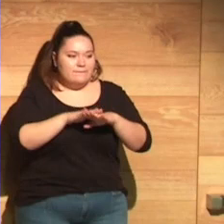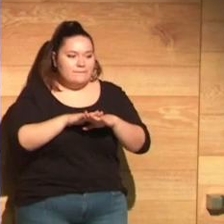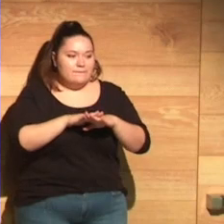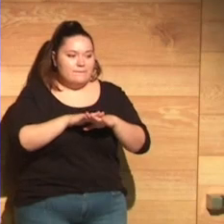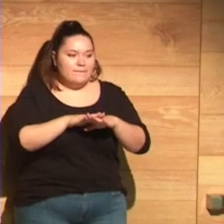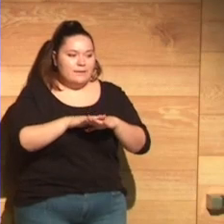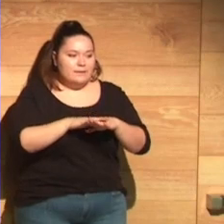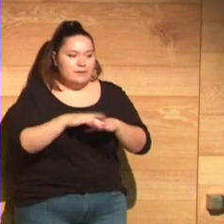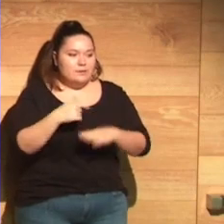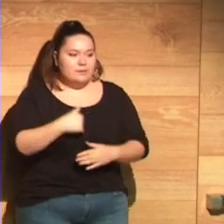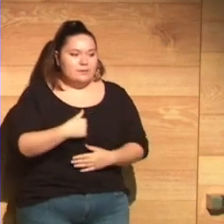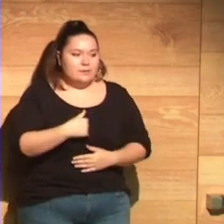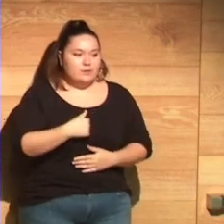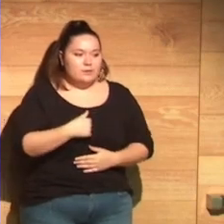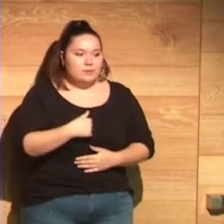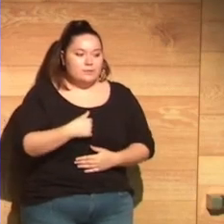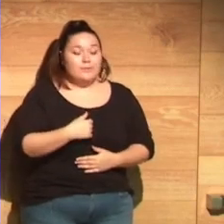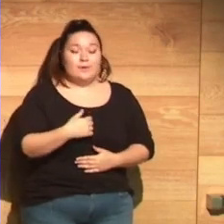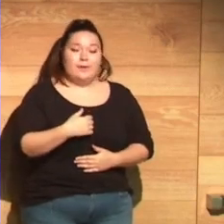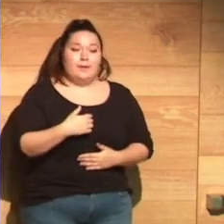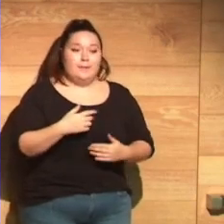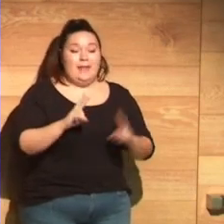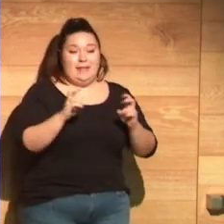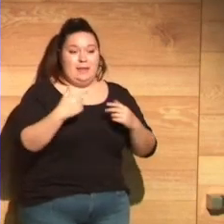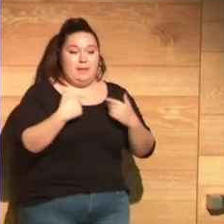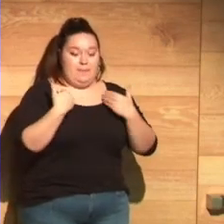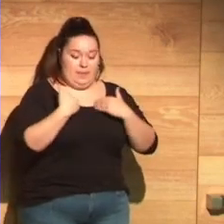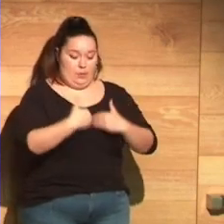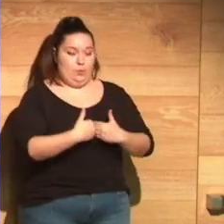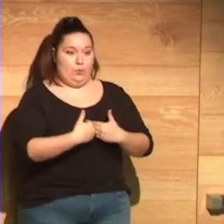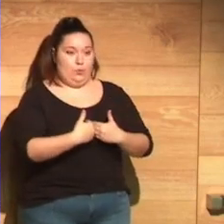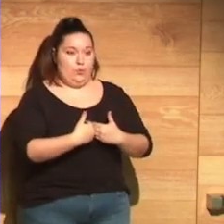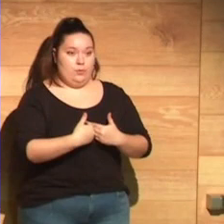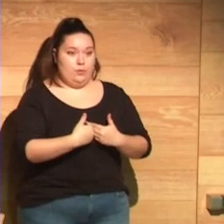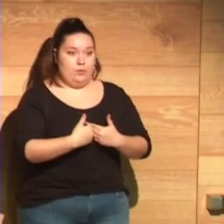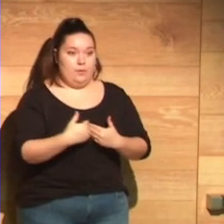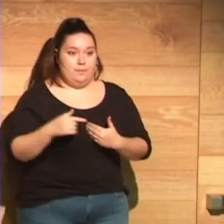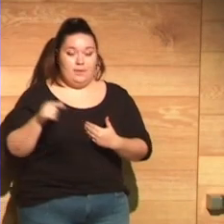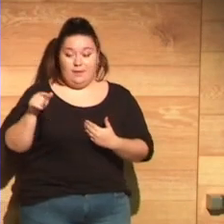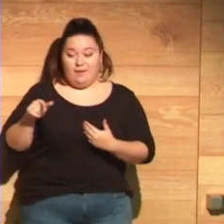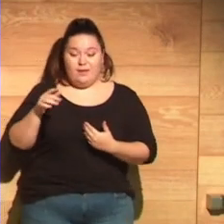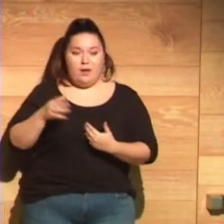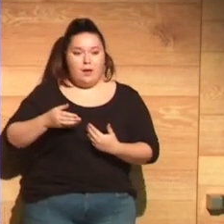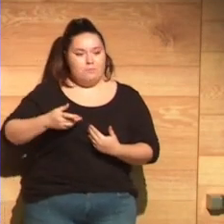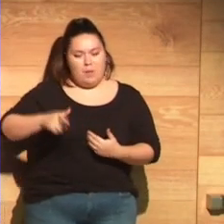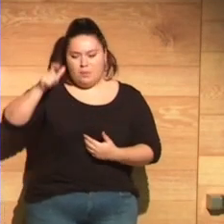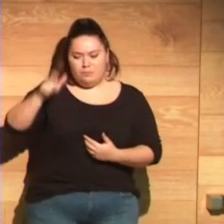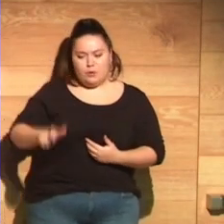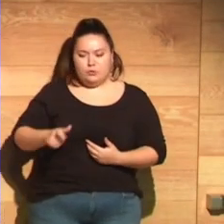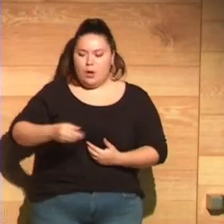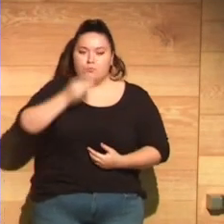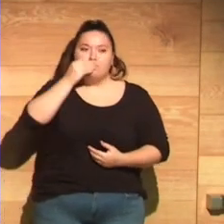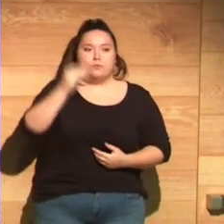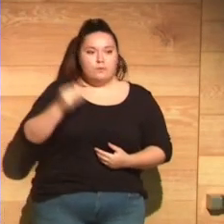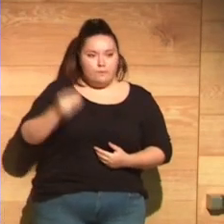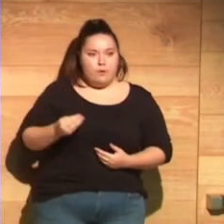y además que esta actriz habló mal de ella por llevar muchos cotos a una presentación. Y ella dijo, me ha dado mucha pena porque yo sé que ella es una gran persona,